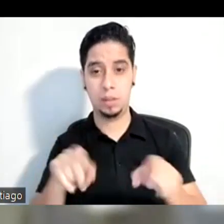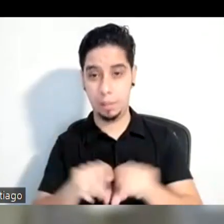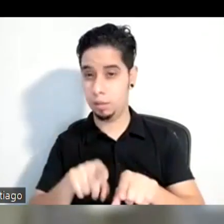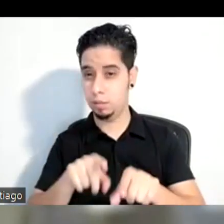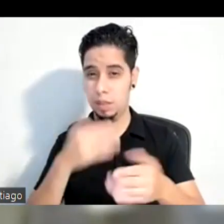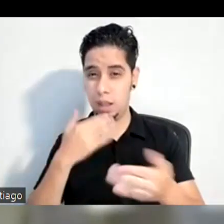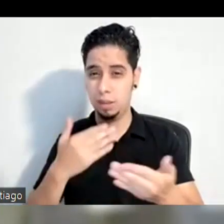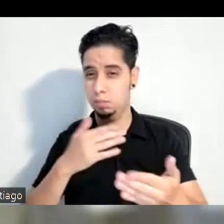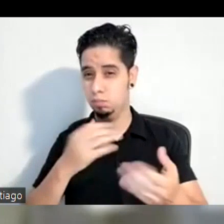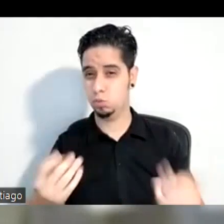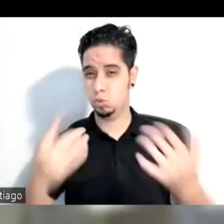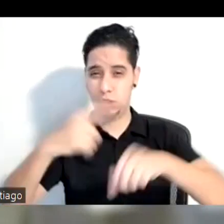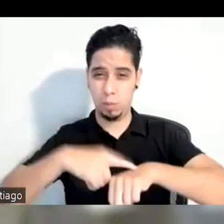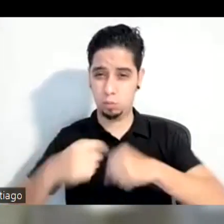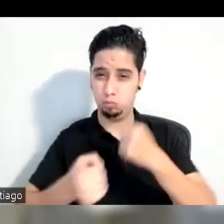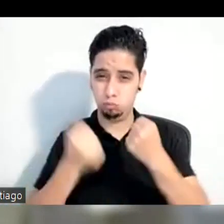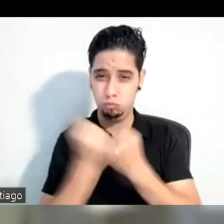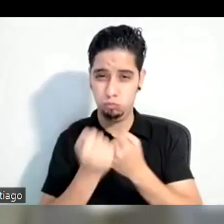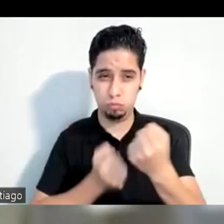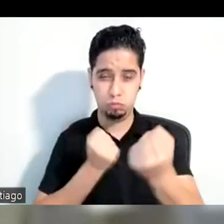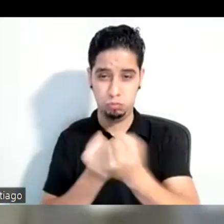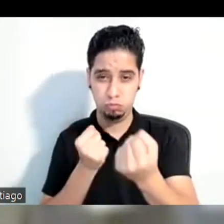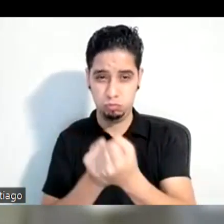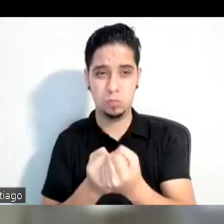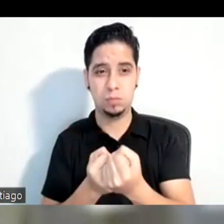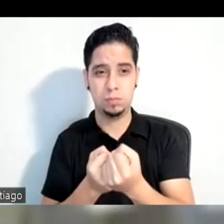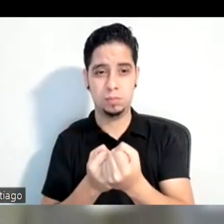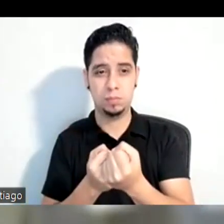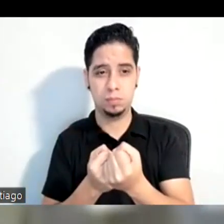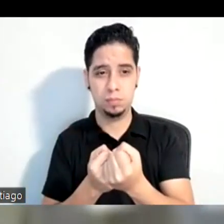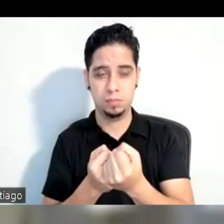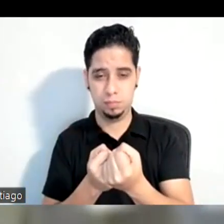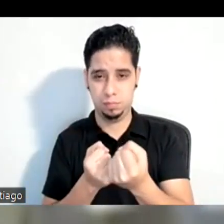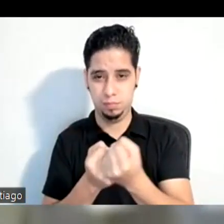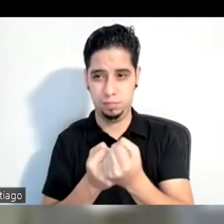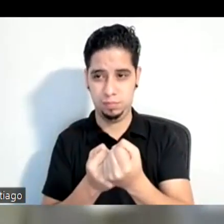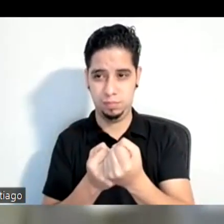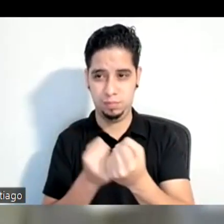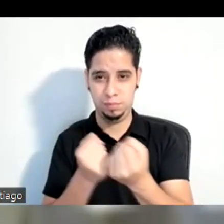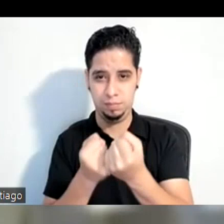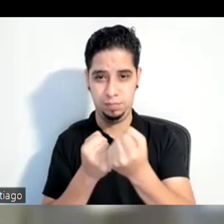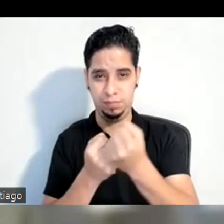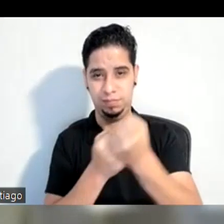solidaridad y de apoyo. Pero, ¿cómo es la cosa? Así. Pero, no, así.